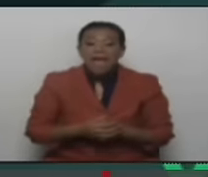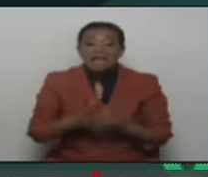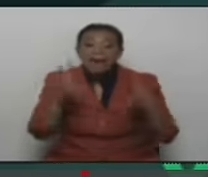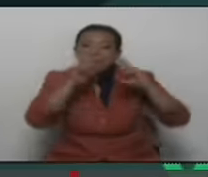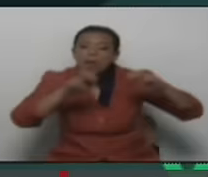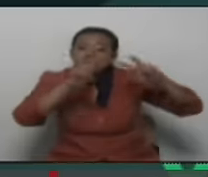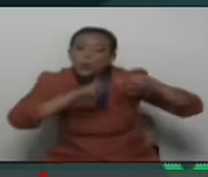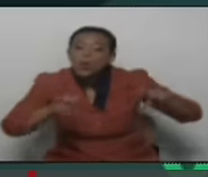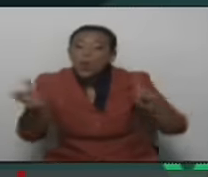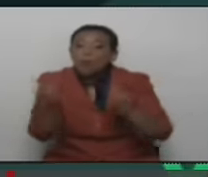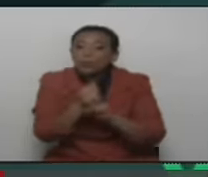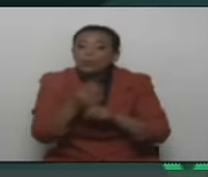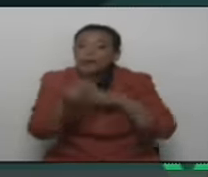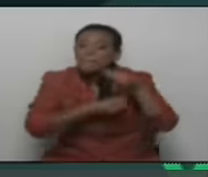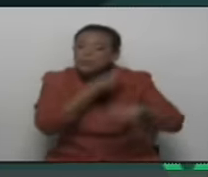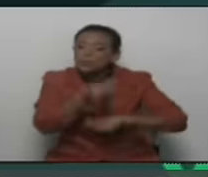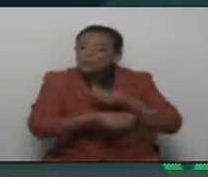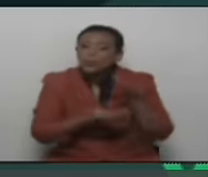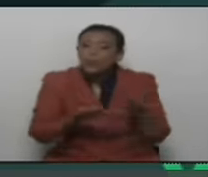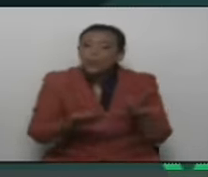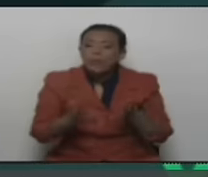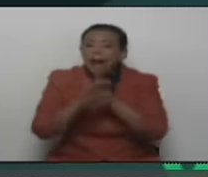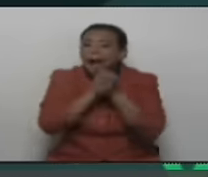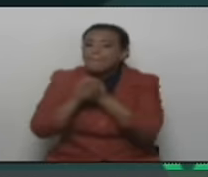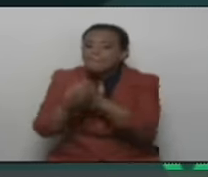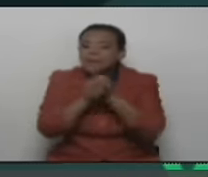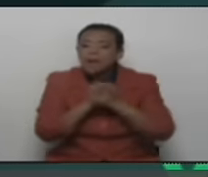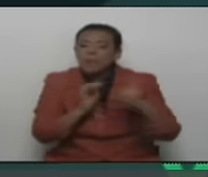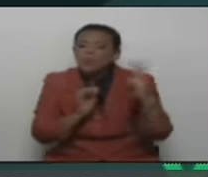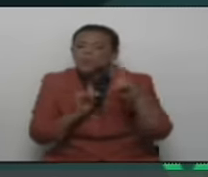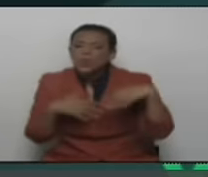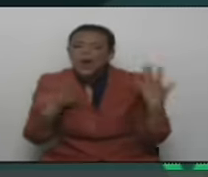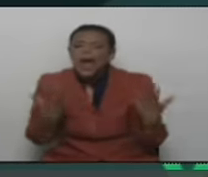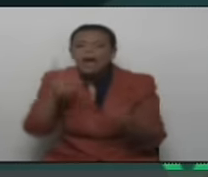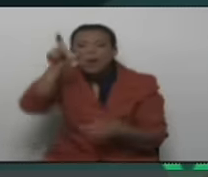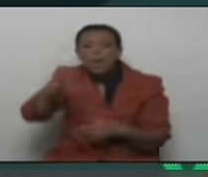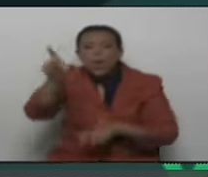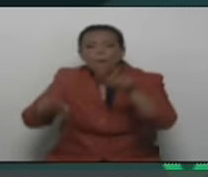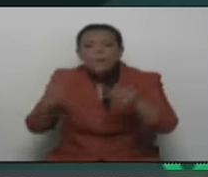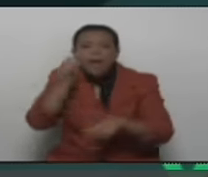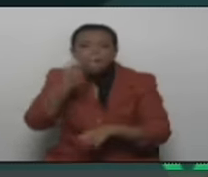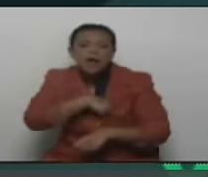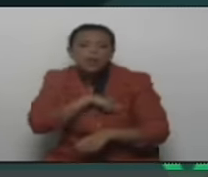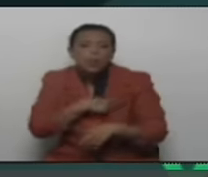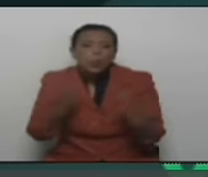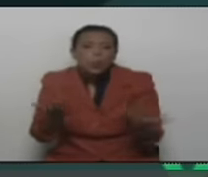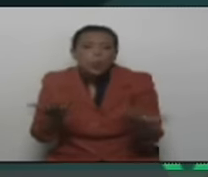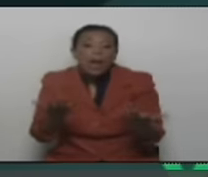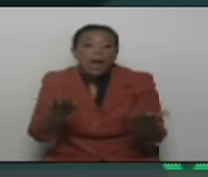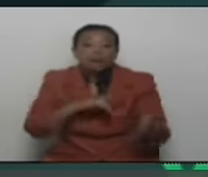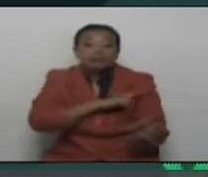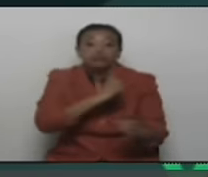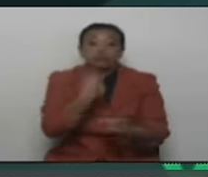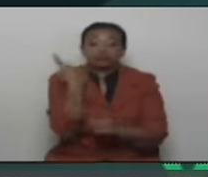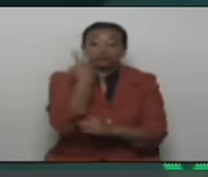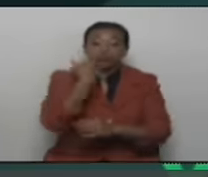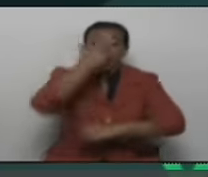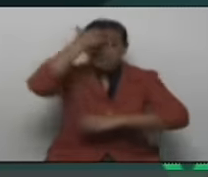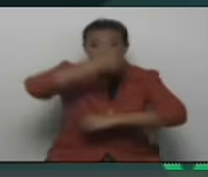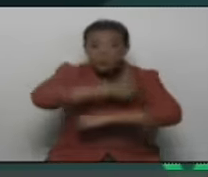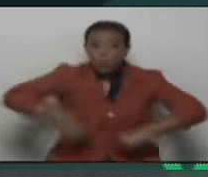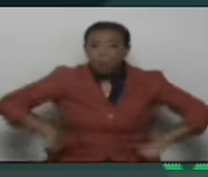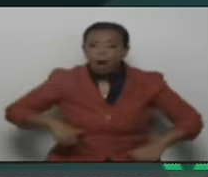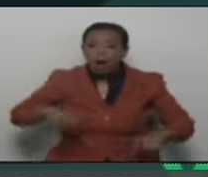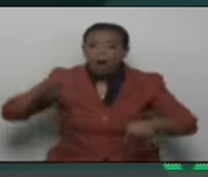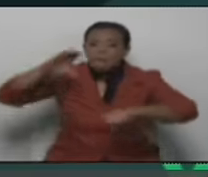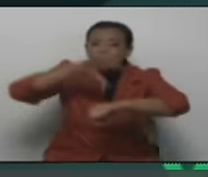averiguaciones que logramos hacer con amigos que tenemos en Venezuela, a ellos les detuvo la Fuerza Aérea Venezolana, pero